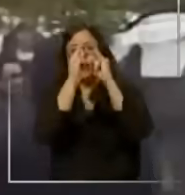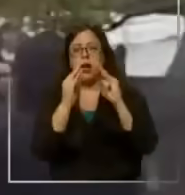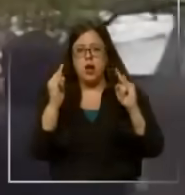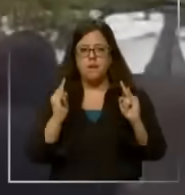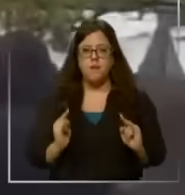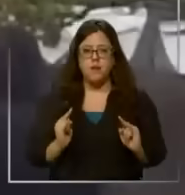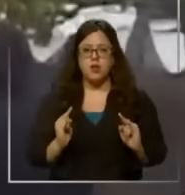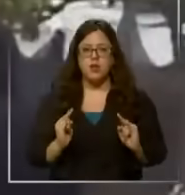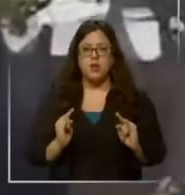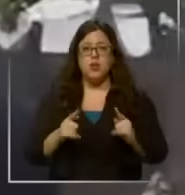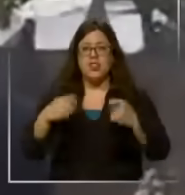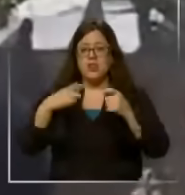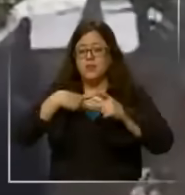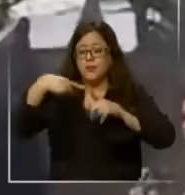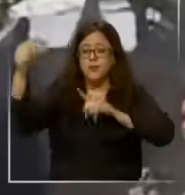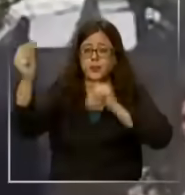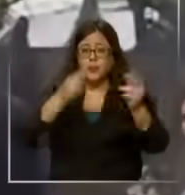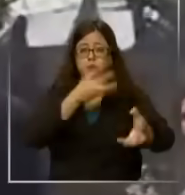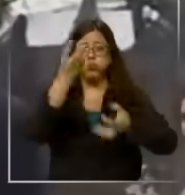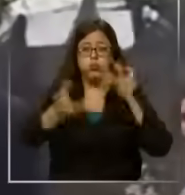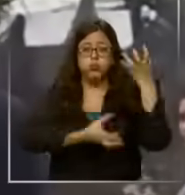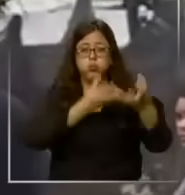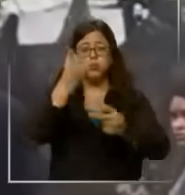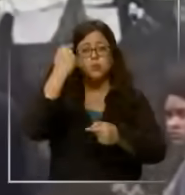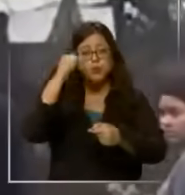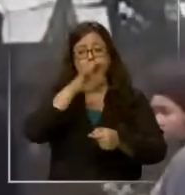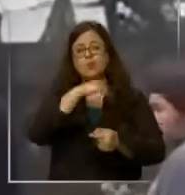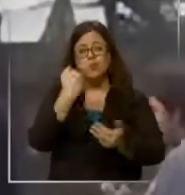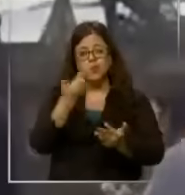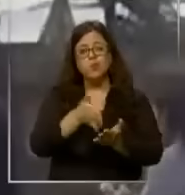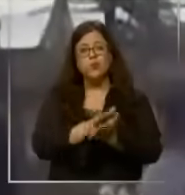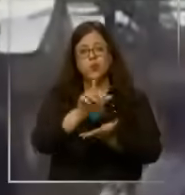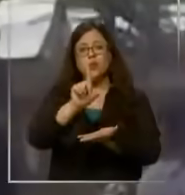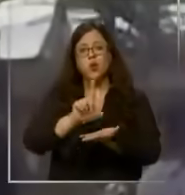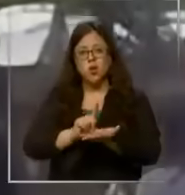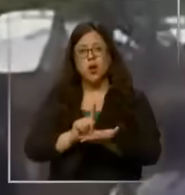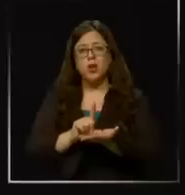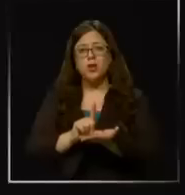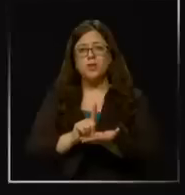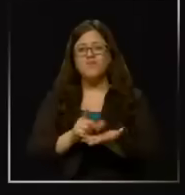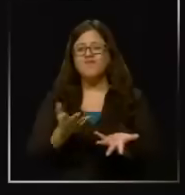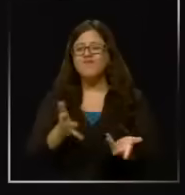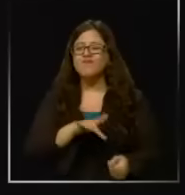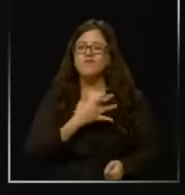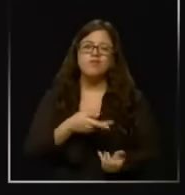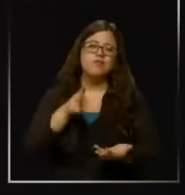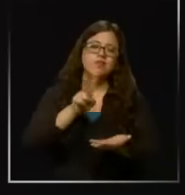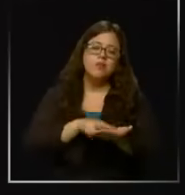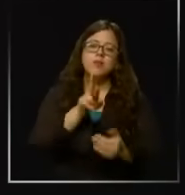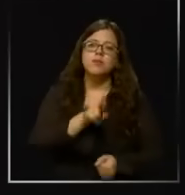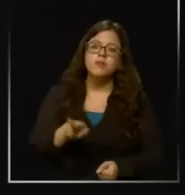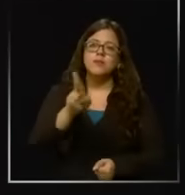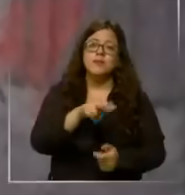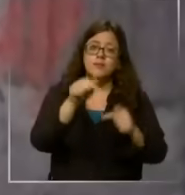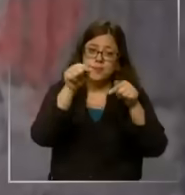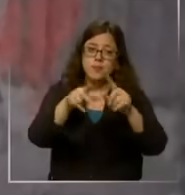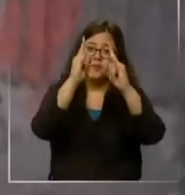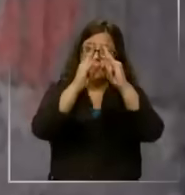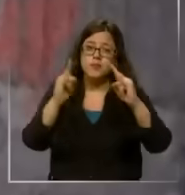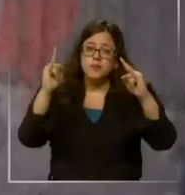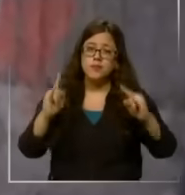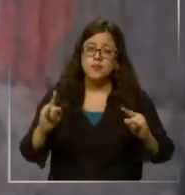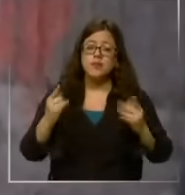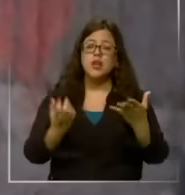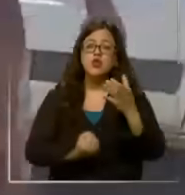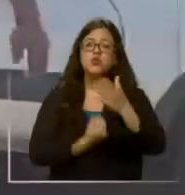campamento. Intentaron escapar de las llamas, pero murieron en el lugar. Una triste realidad que se repite aquí, en el campamento